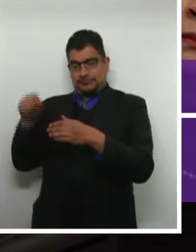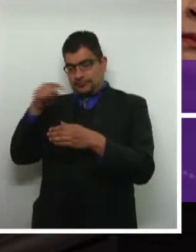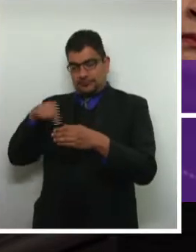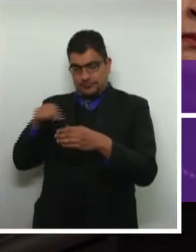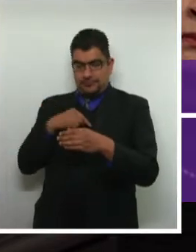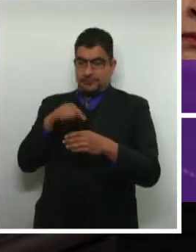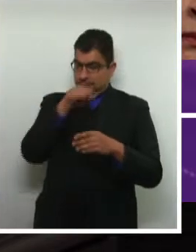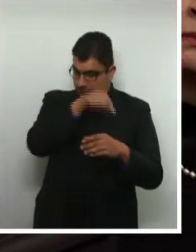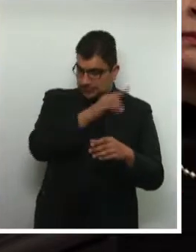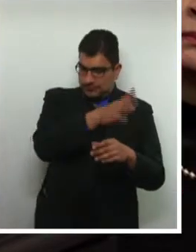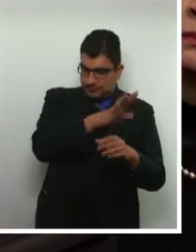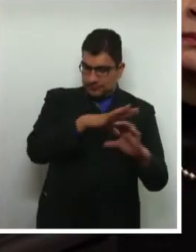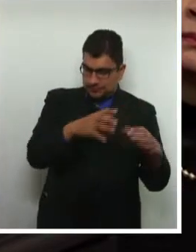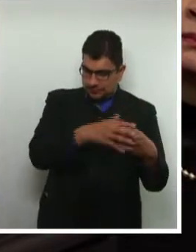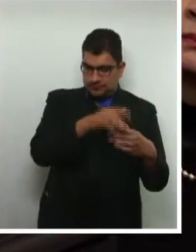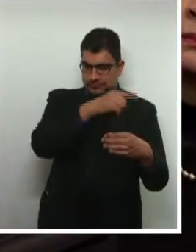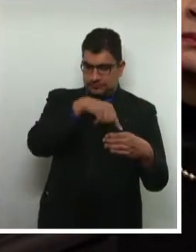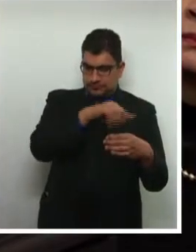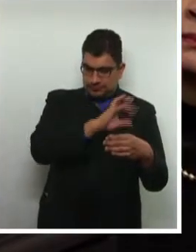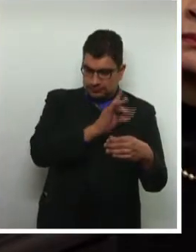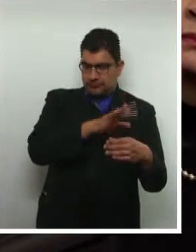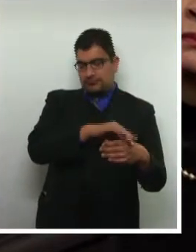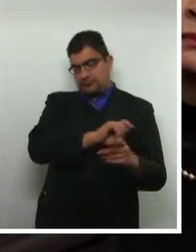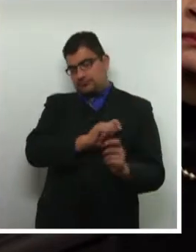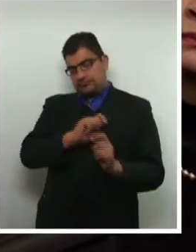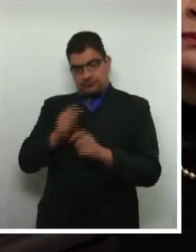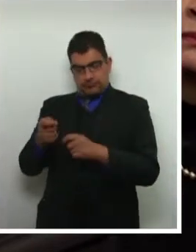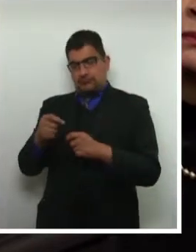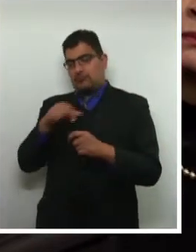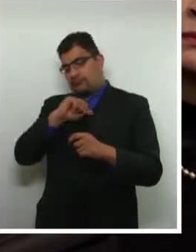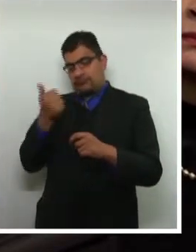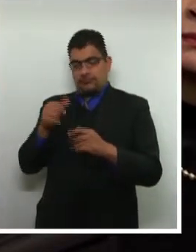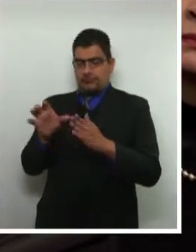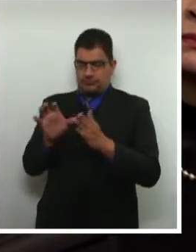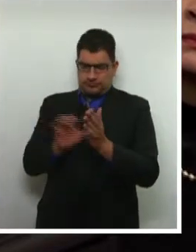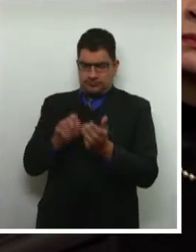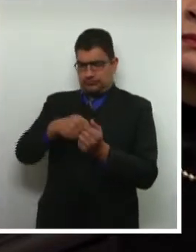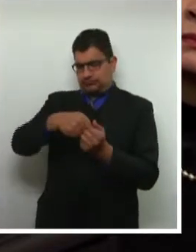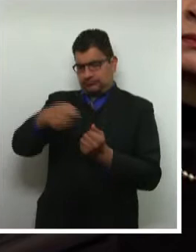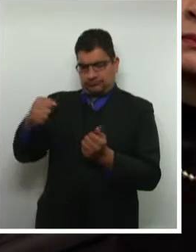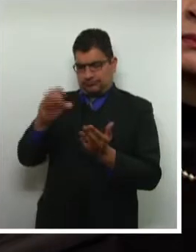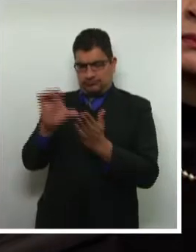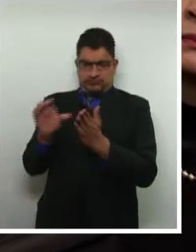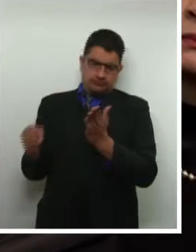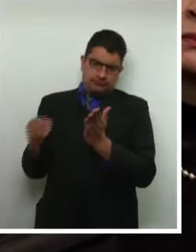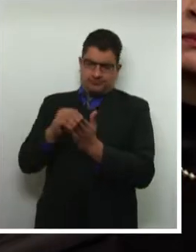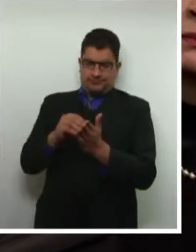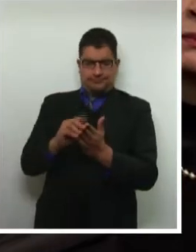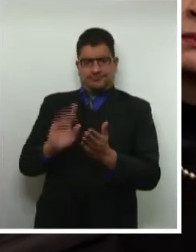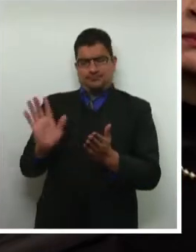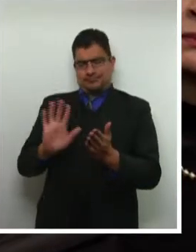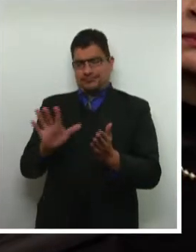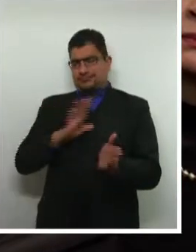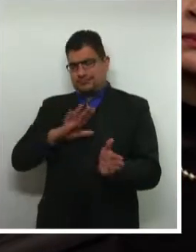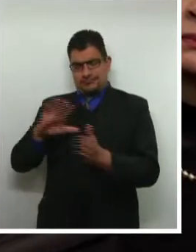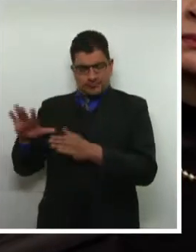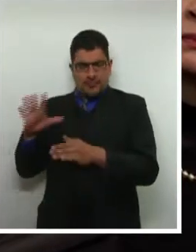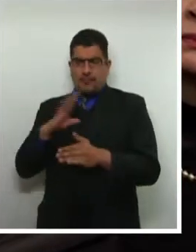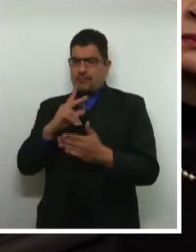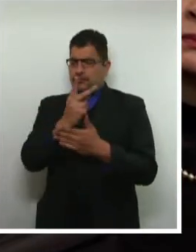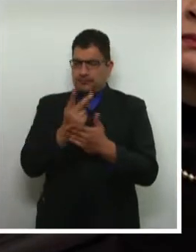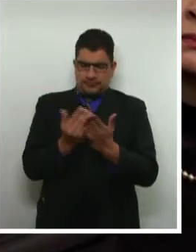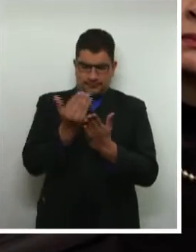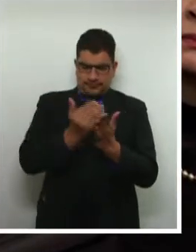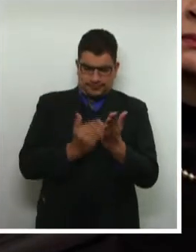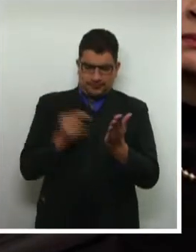ya está este órgano, ya existe, pero se le está dando un carácter constitucional. Tenemos un sistema de planeación en el cual ya